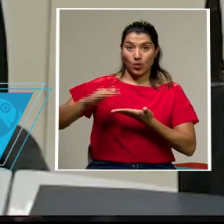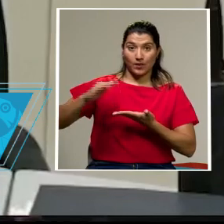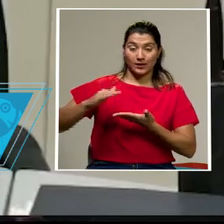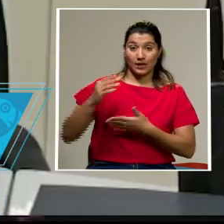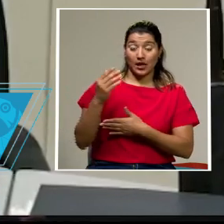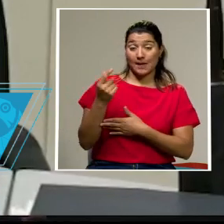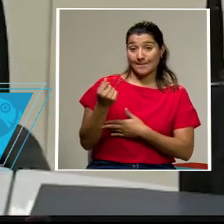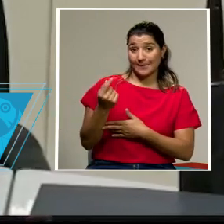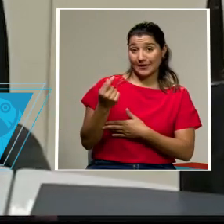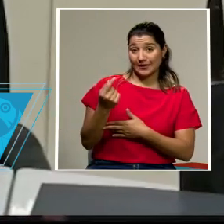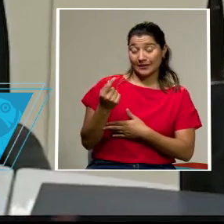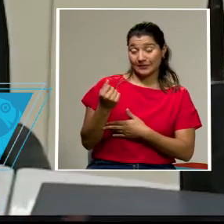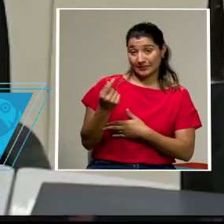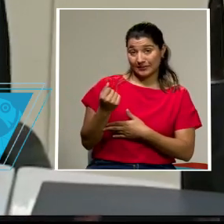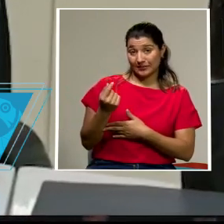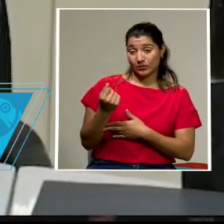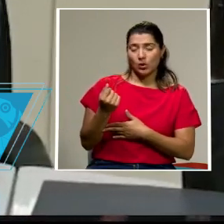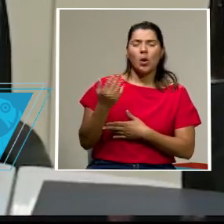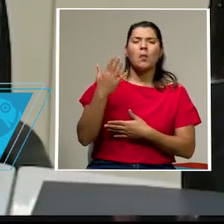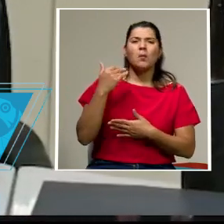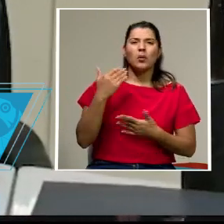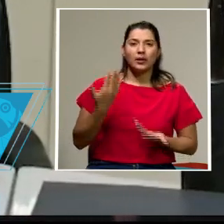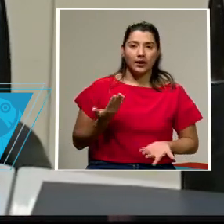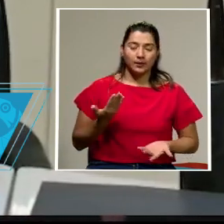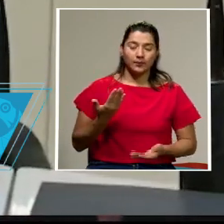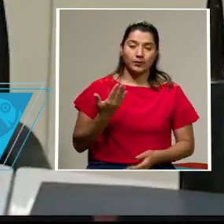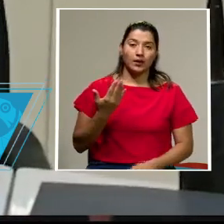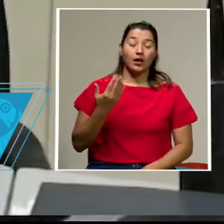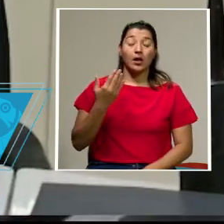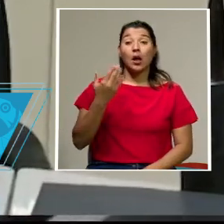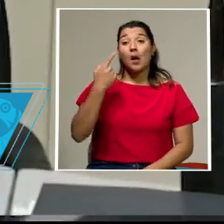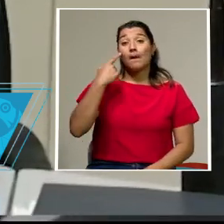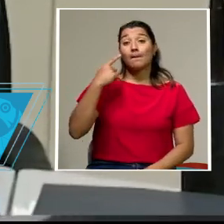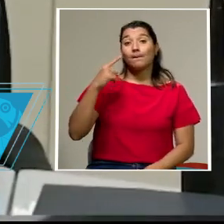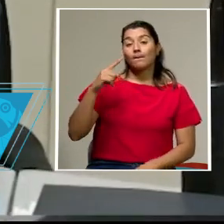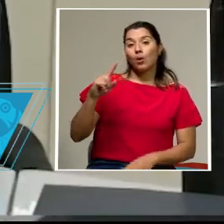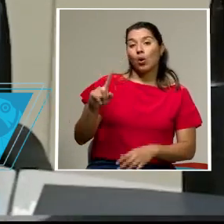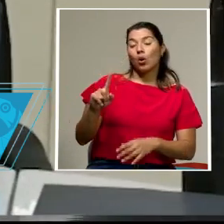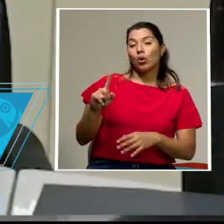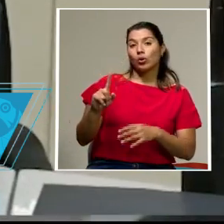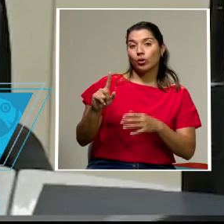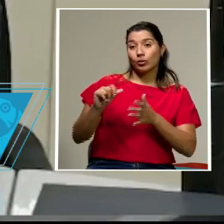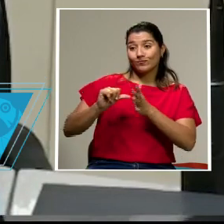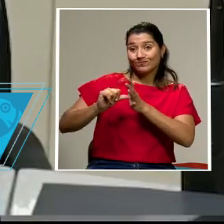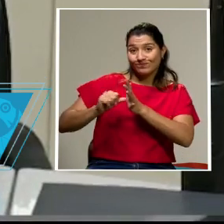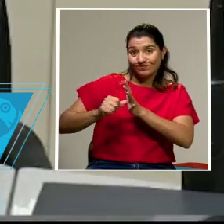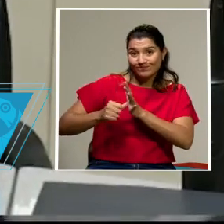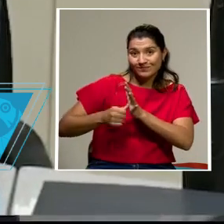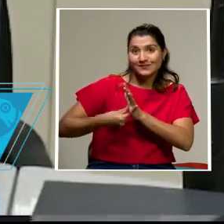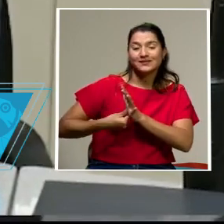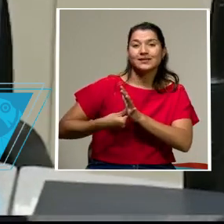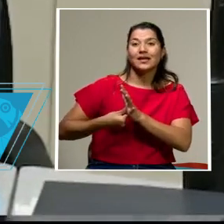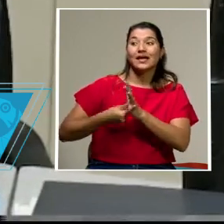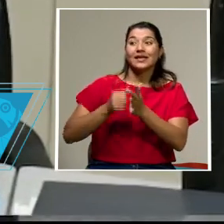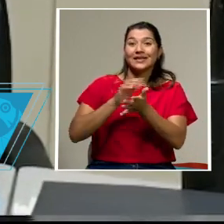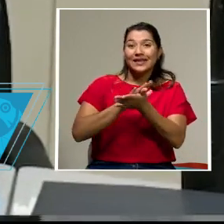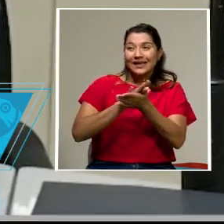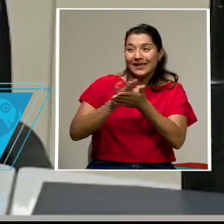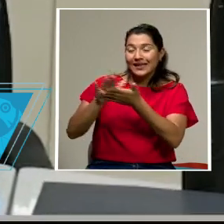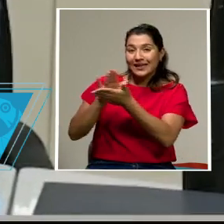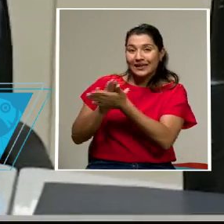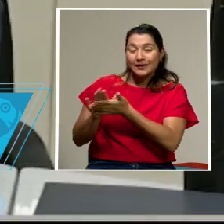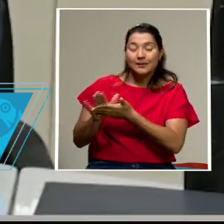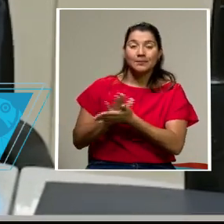y cuál es explicado básicamente por la intensificación de las limpiezas que se deben